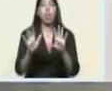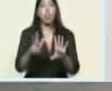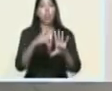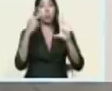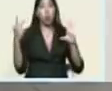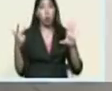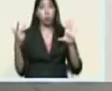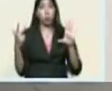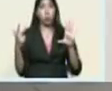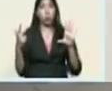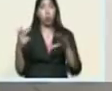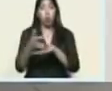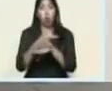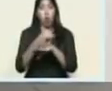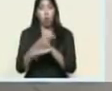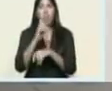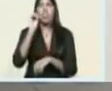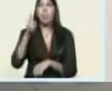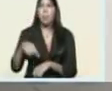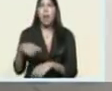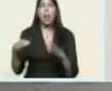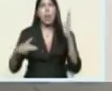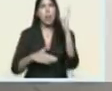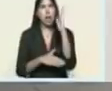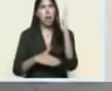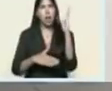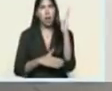18 gobernaciones. La gobernación del estado Lara,